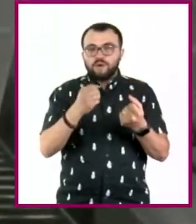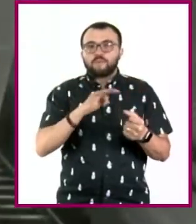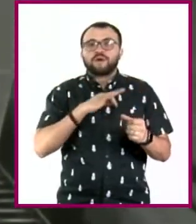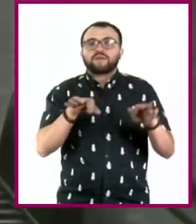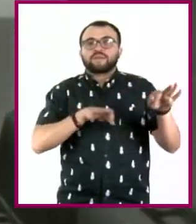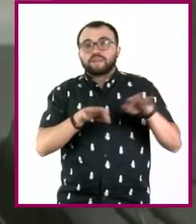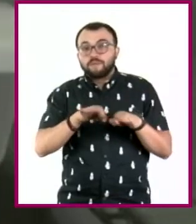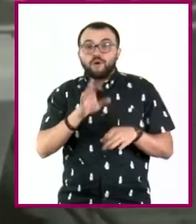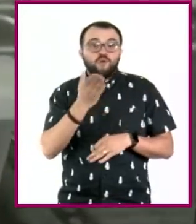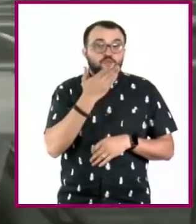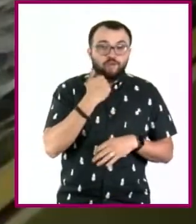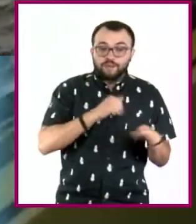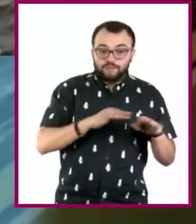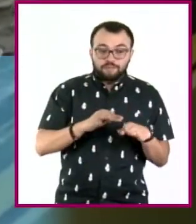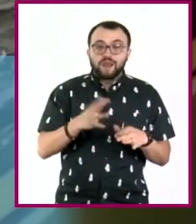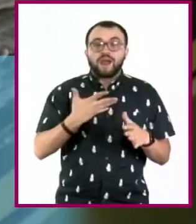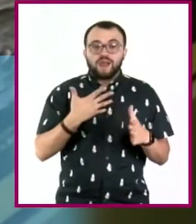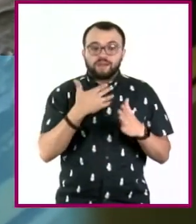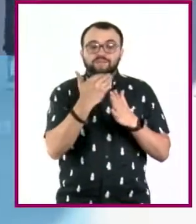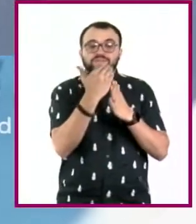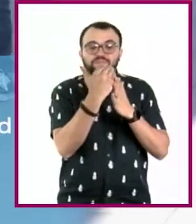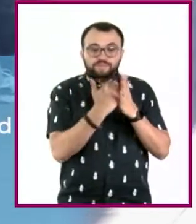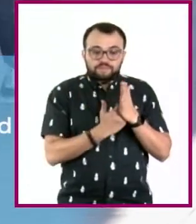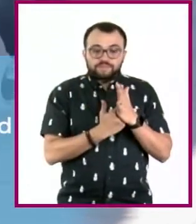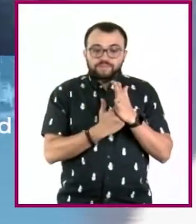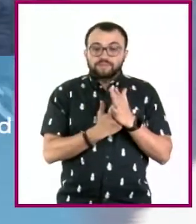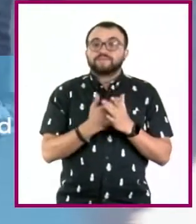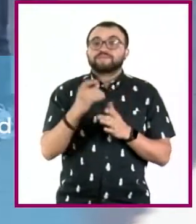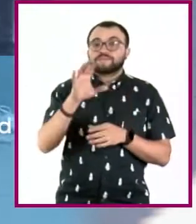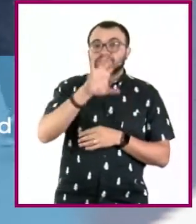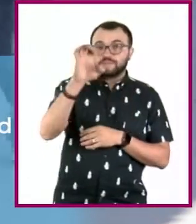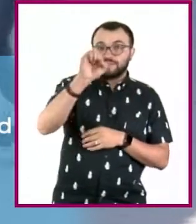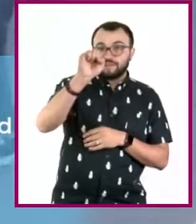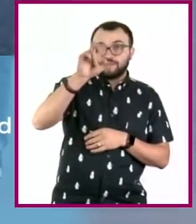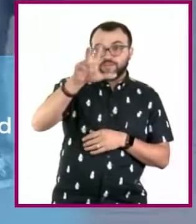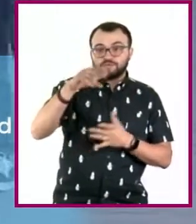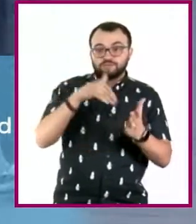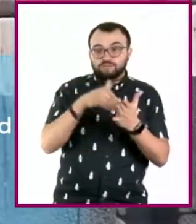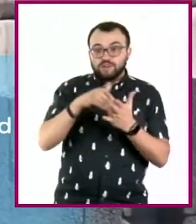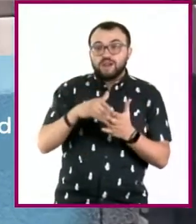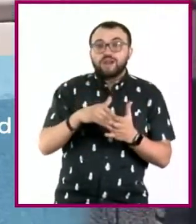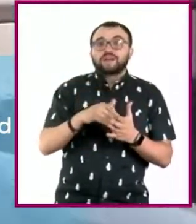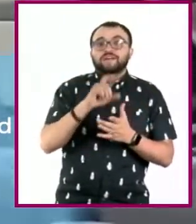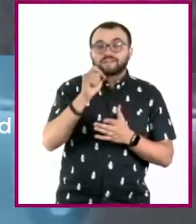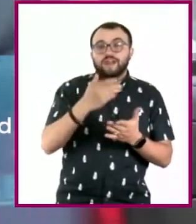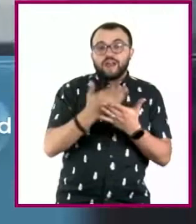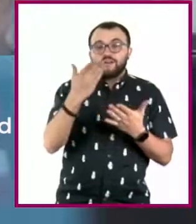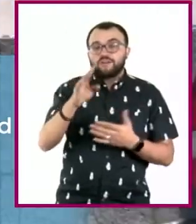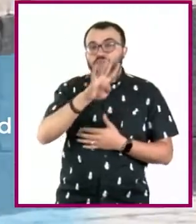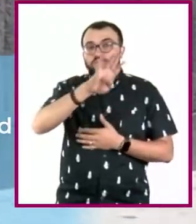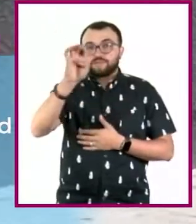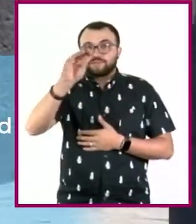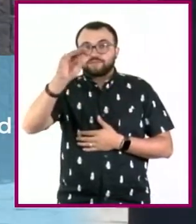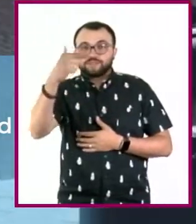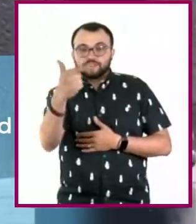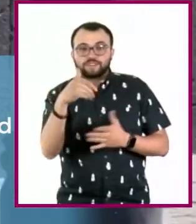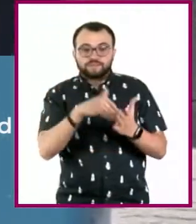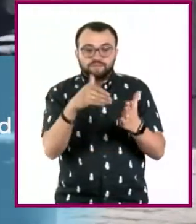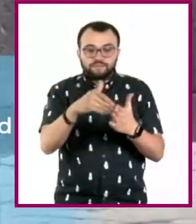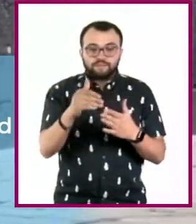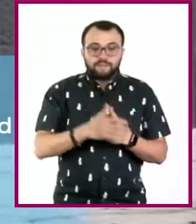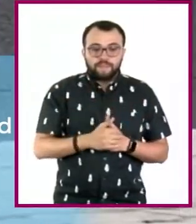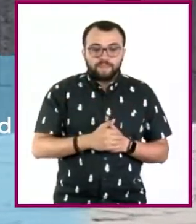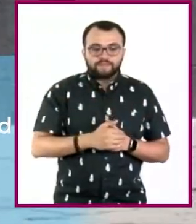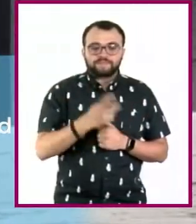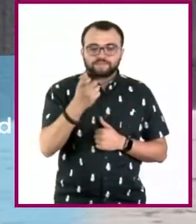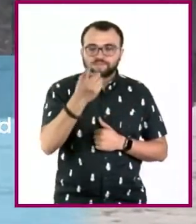o desempleados, ha disminuido, al pasar de 568 millones a 497 millones.